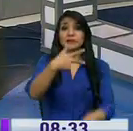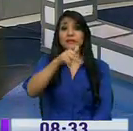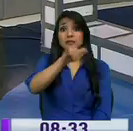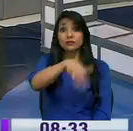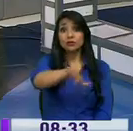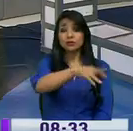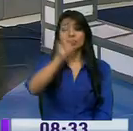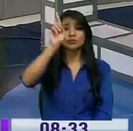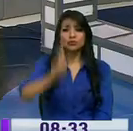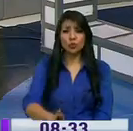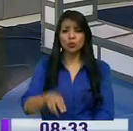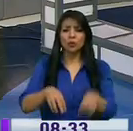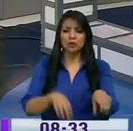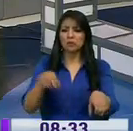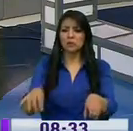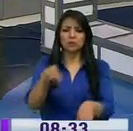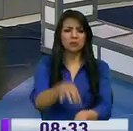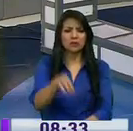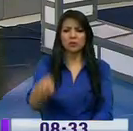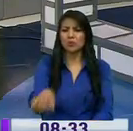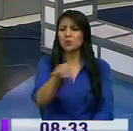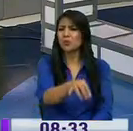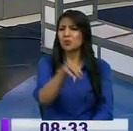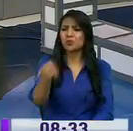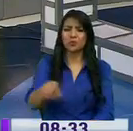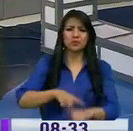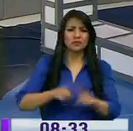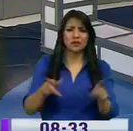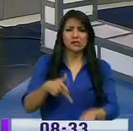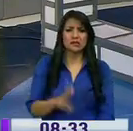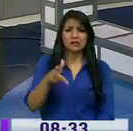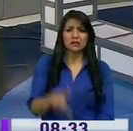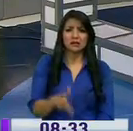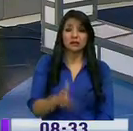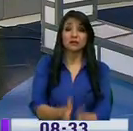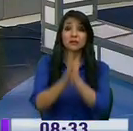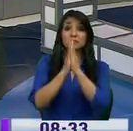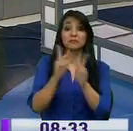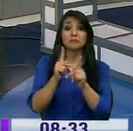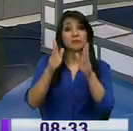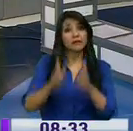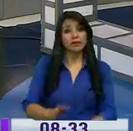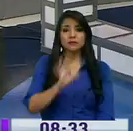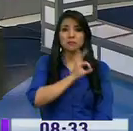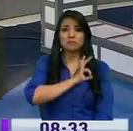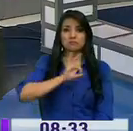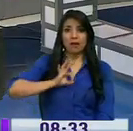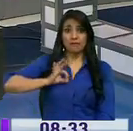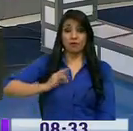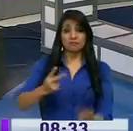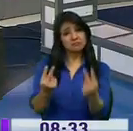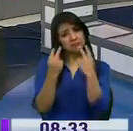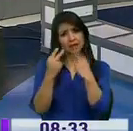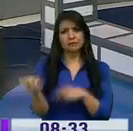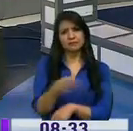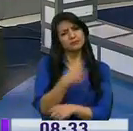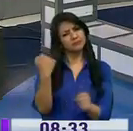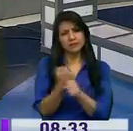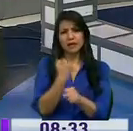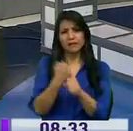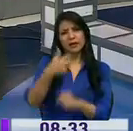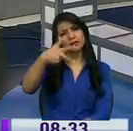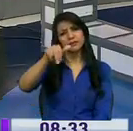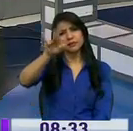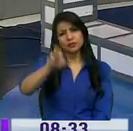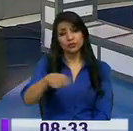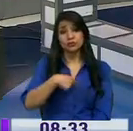sur, llena de huecos, llena de huecos. Voy a pedirle a la prefecta Pavón, que me debe estar viendo, hagamos un trabajito por Los Chillos, porque